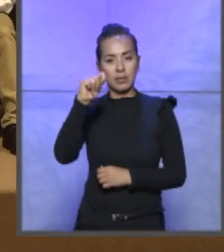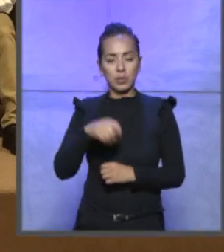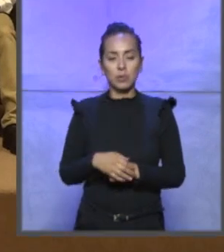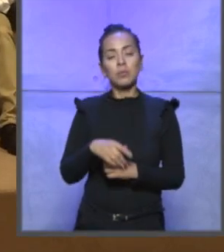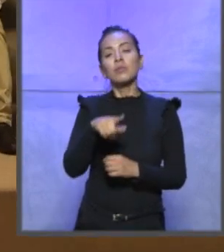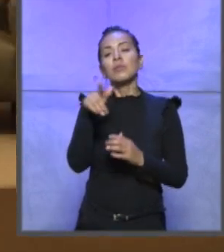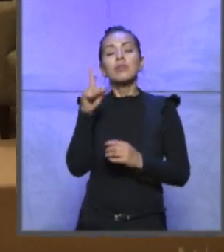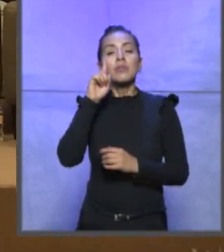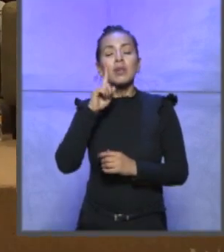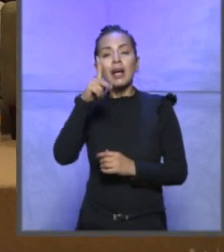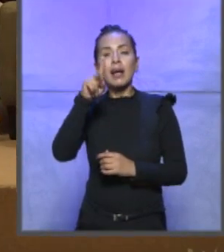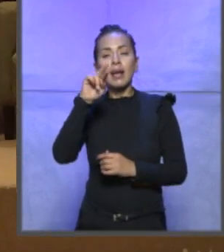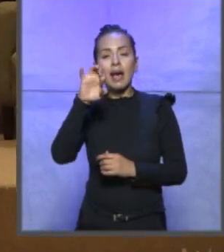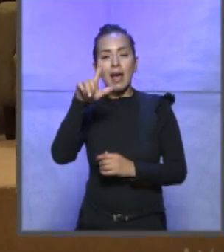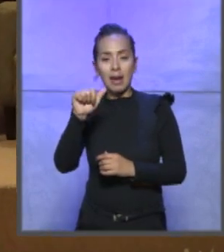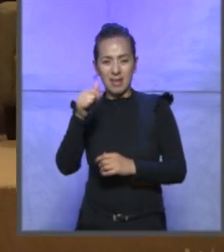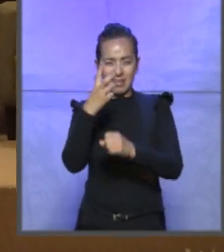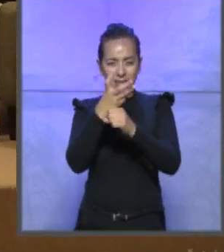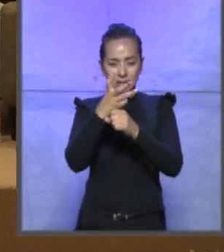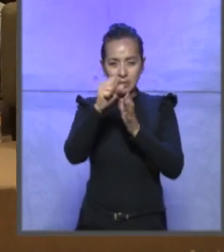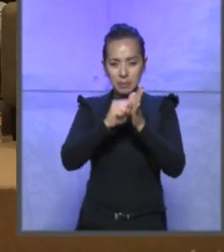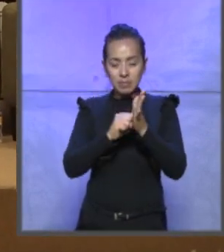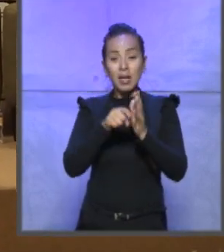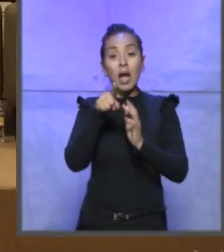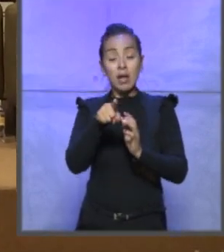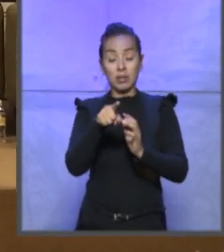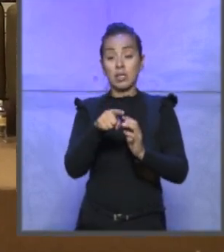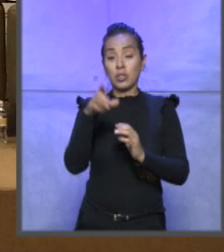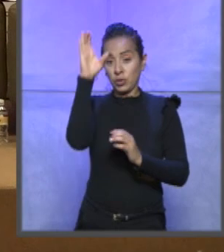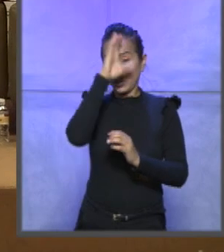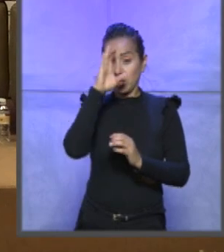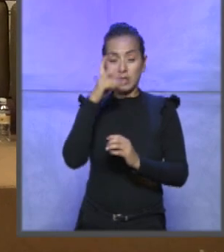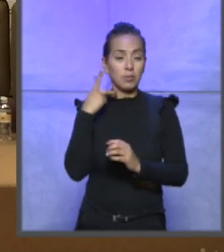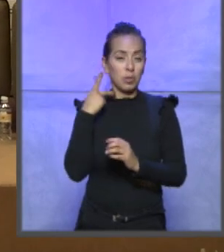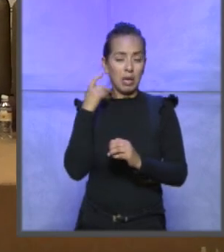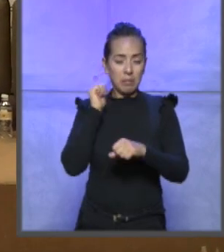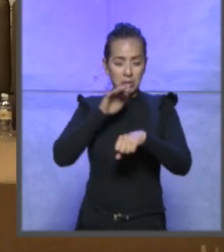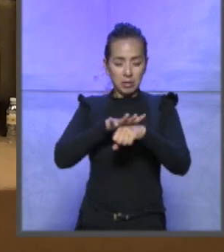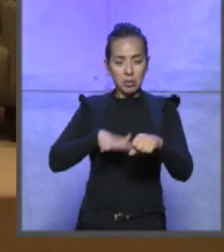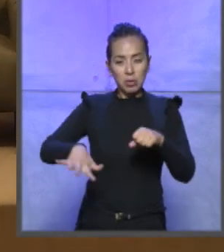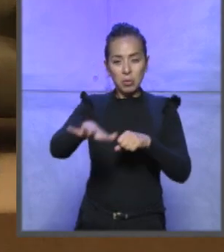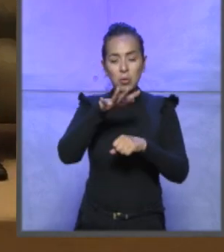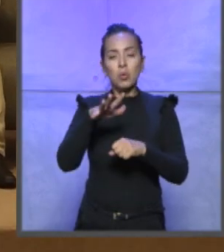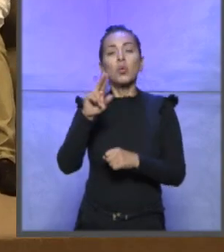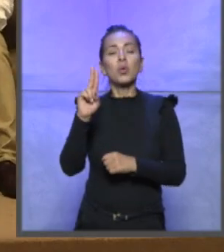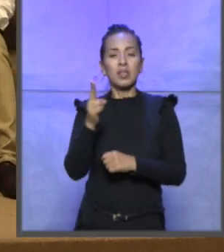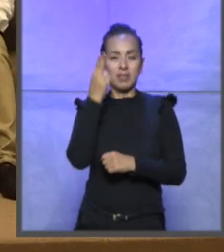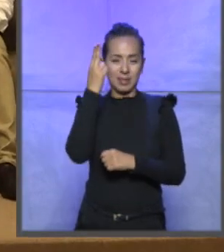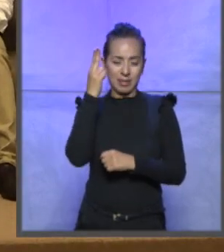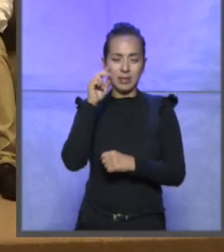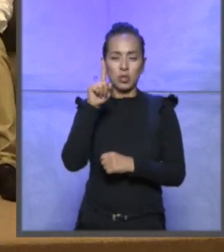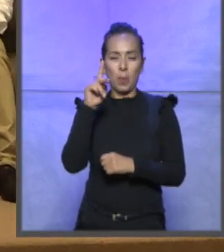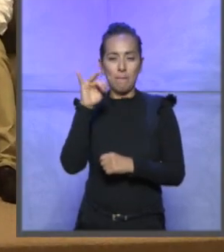Carla Asensio Villarreal, estudiante del tercer semestre de la licenciatura en Ciencias Políticas y Administración Pública de la Universidad Popular